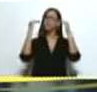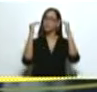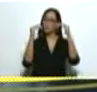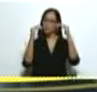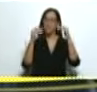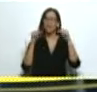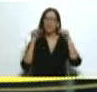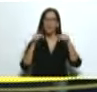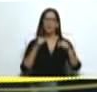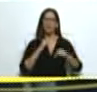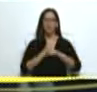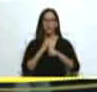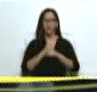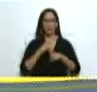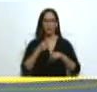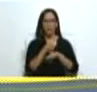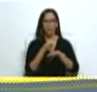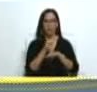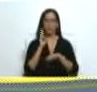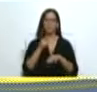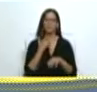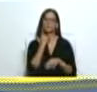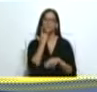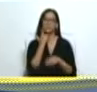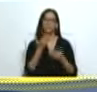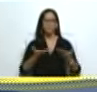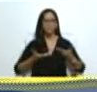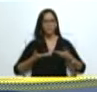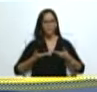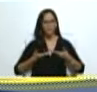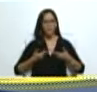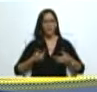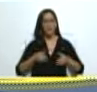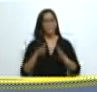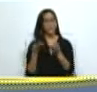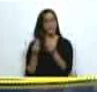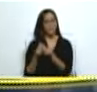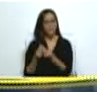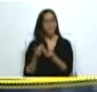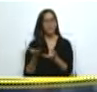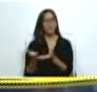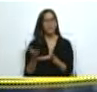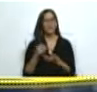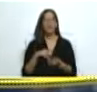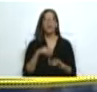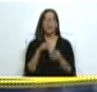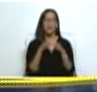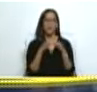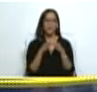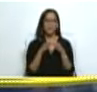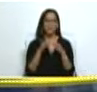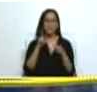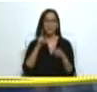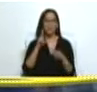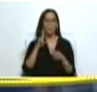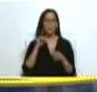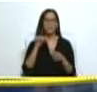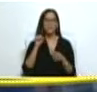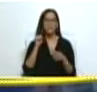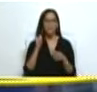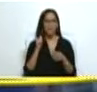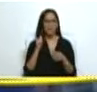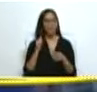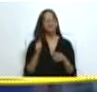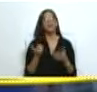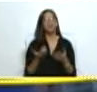de esa gestión de gobierno que usted dignamente ha llevado. A mi lado está la compañera Luisana Pérez,